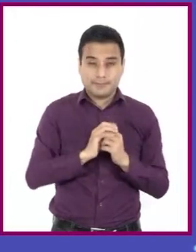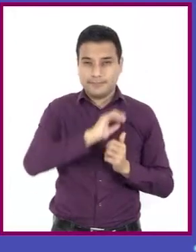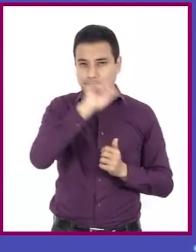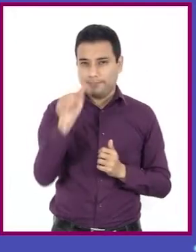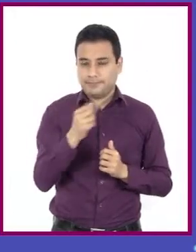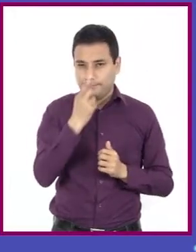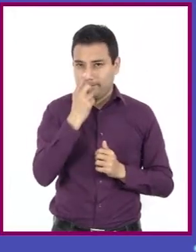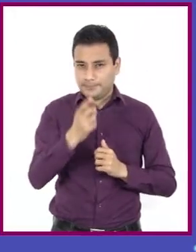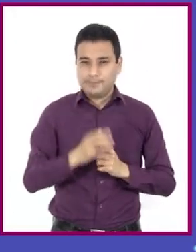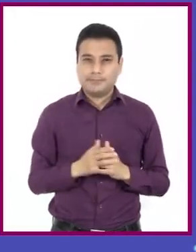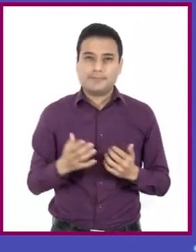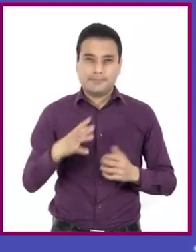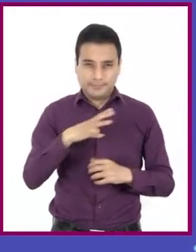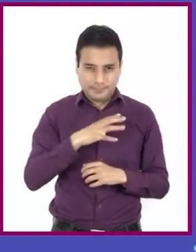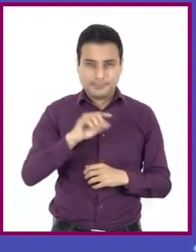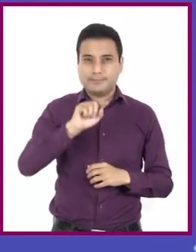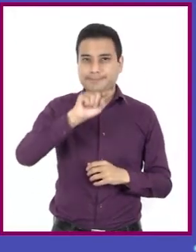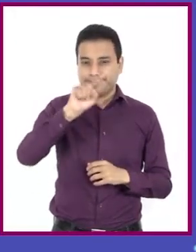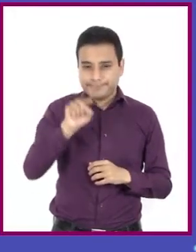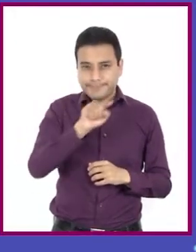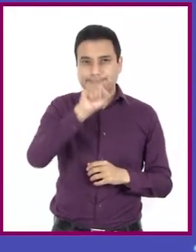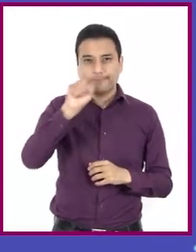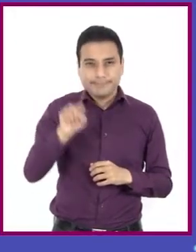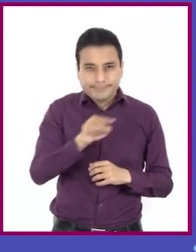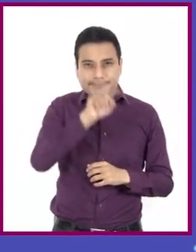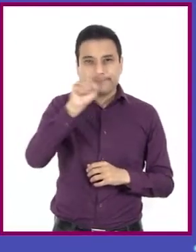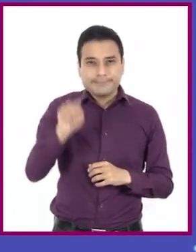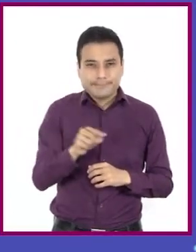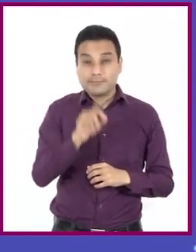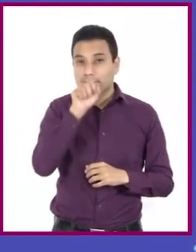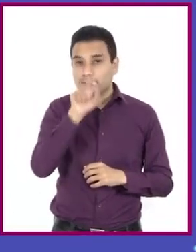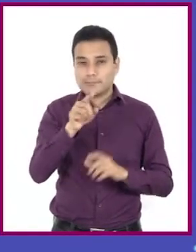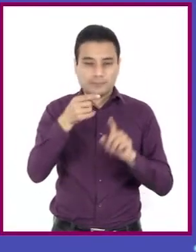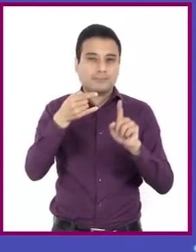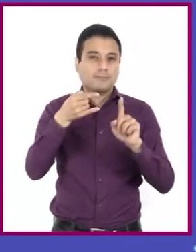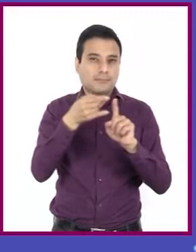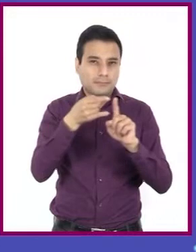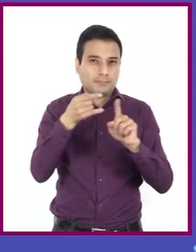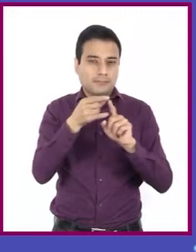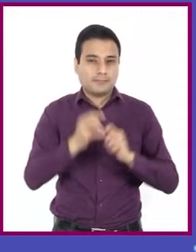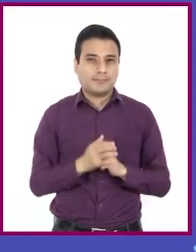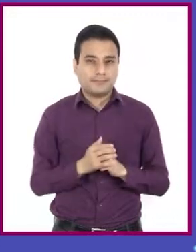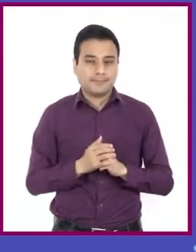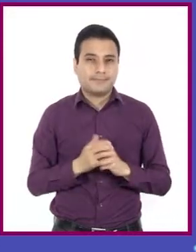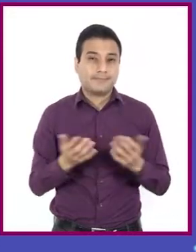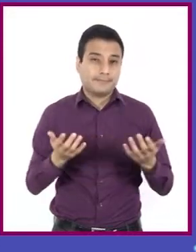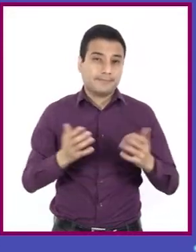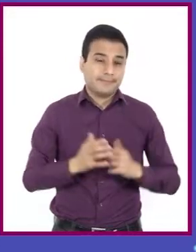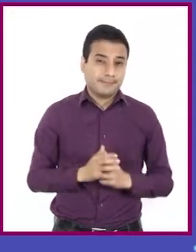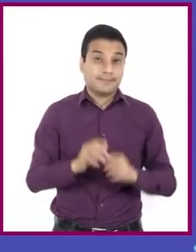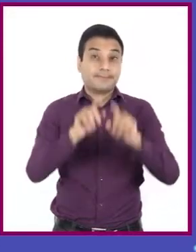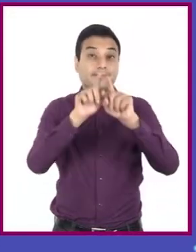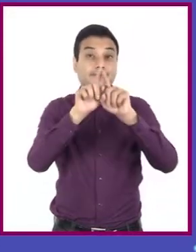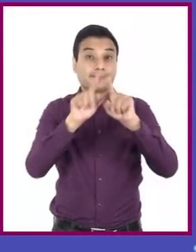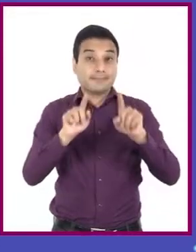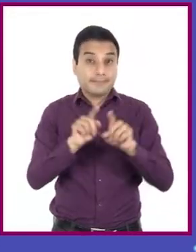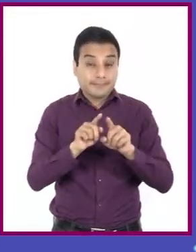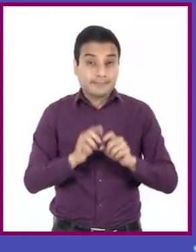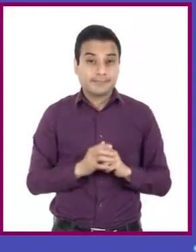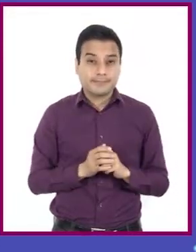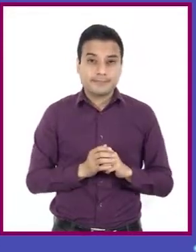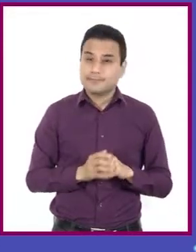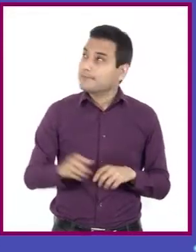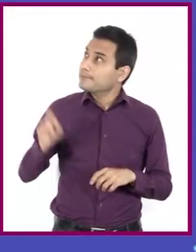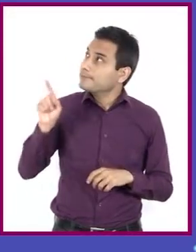dice: espirales, espirales, espirales y cuadrados, cuadrados. Y con la palabra rombo se representa